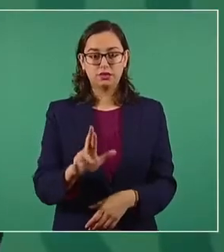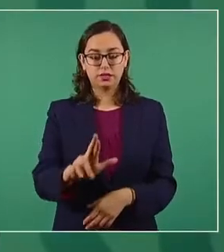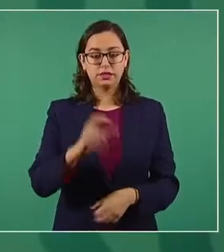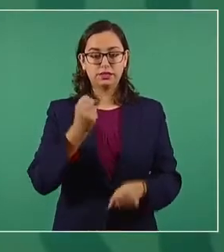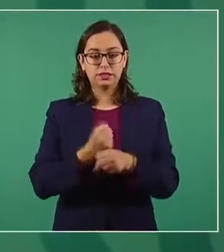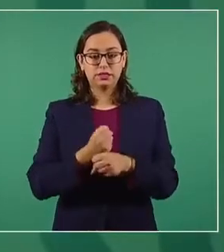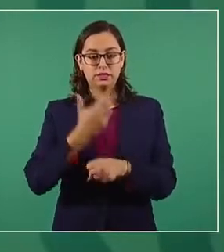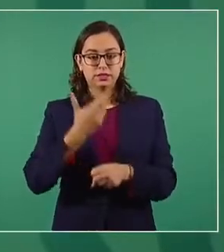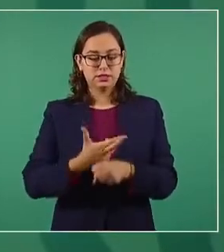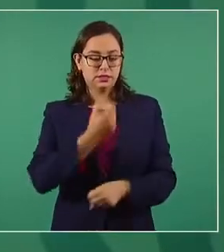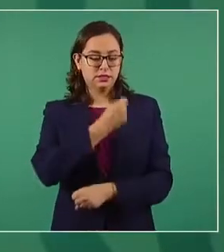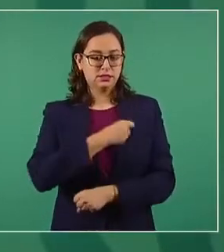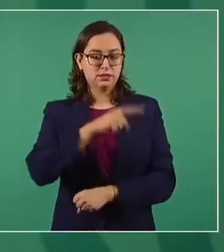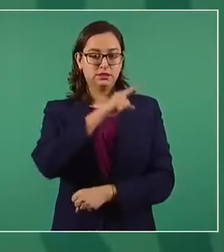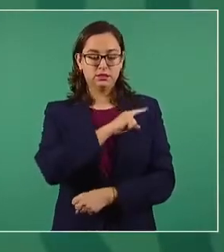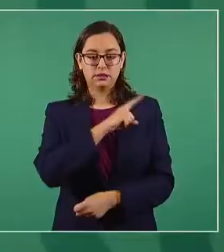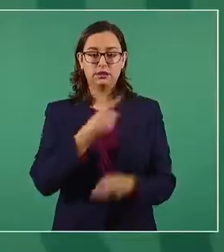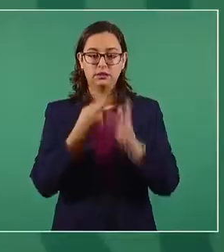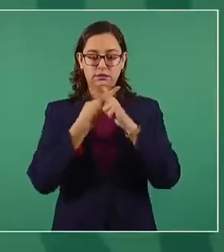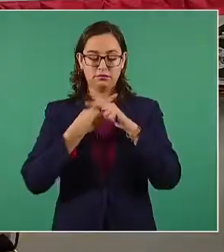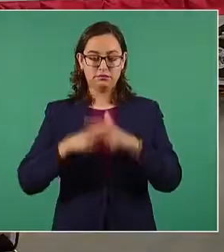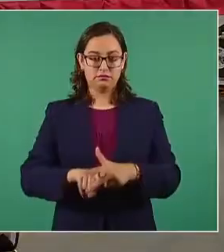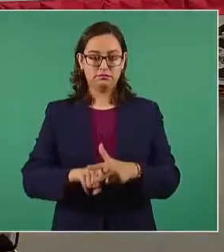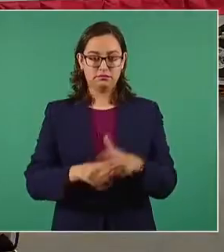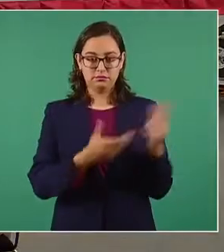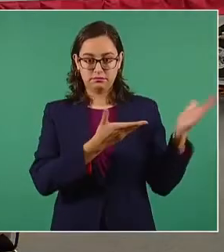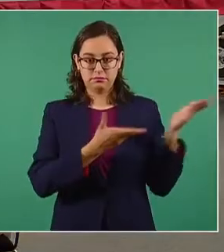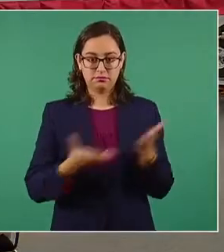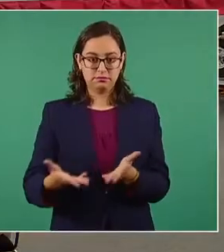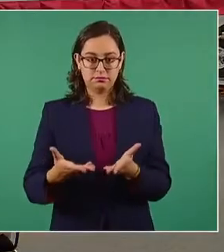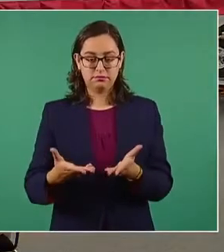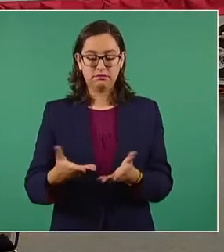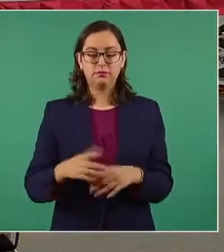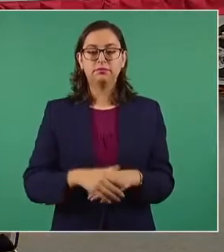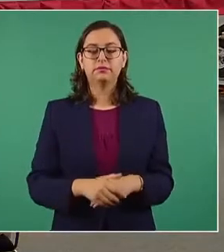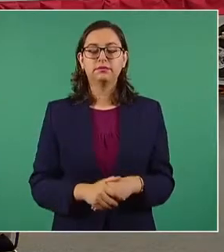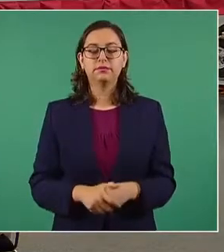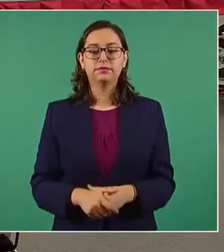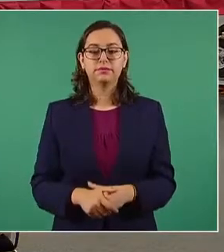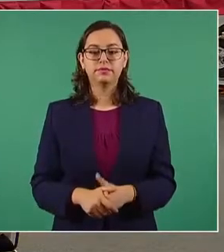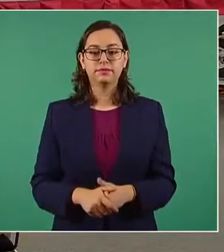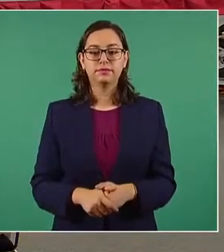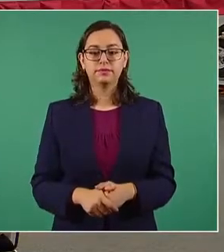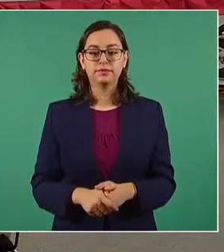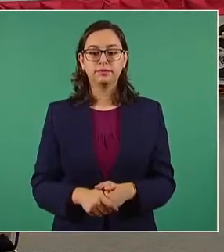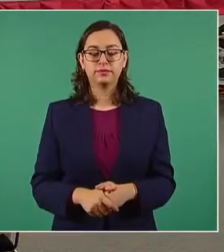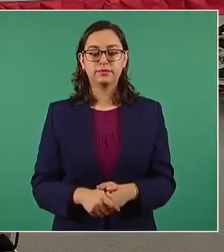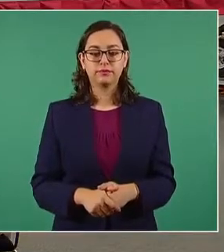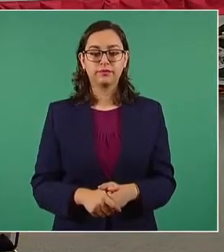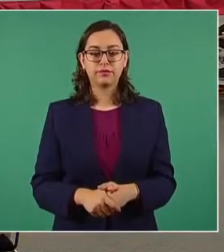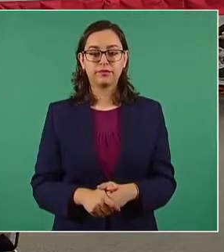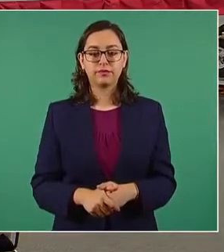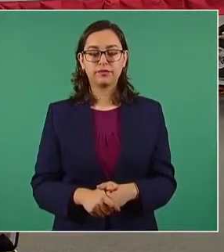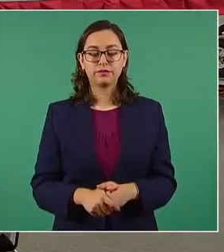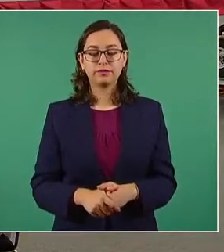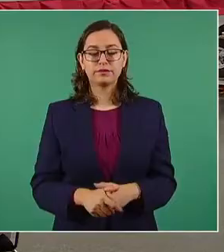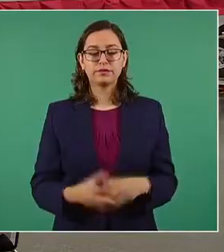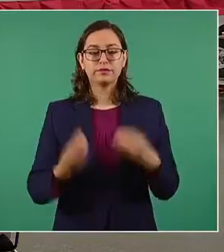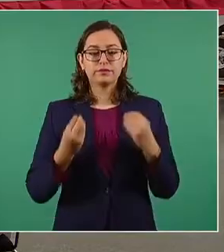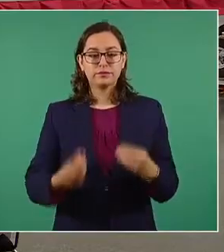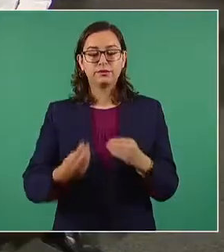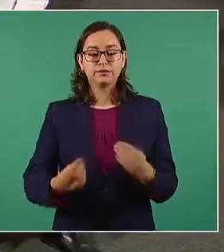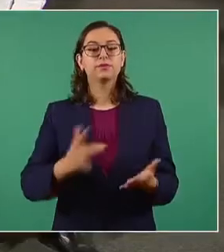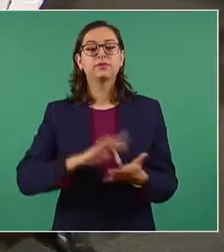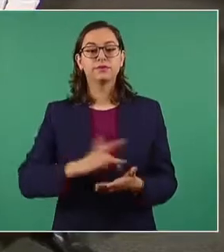Salud, que él inicie y luego continuamos. Muchas gracias, señor